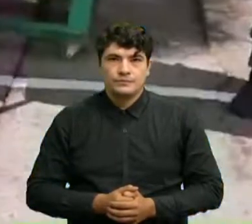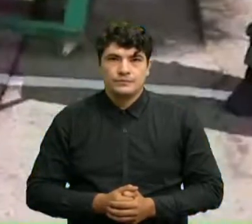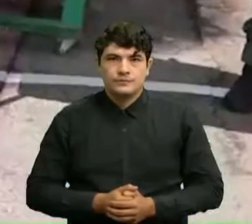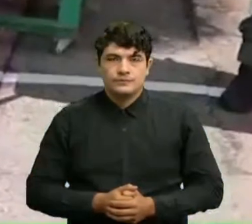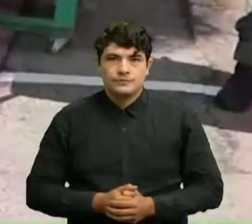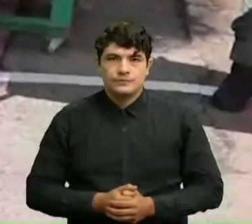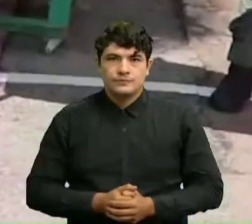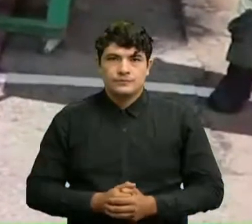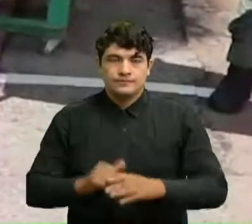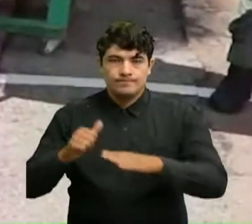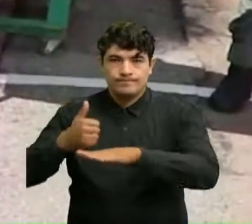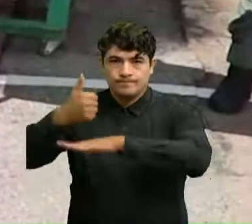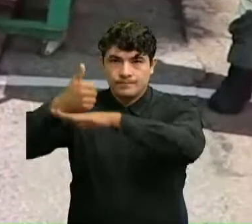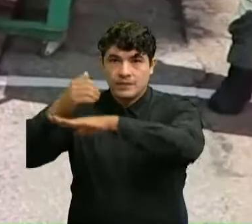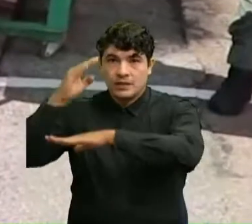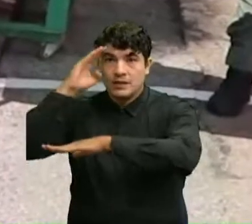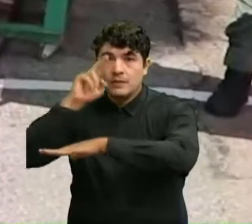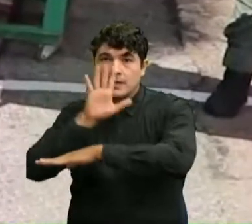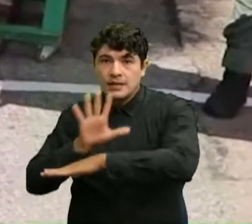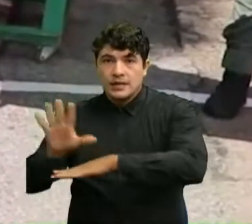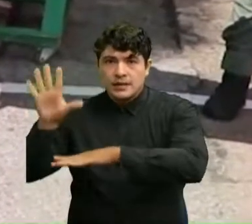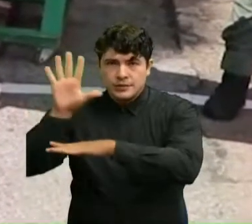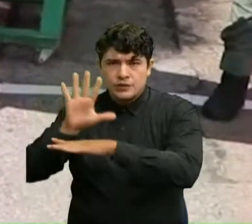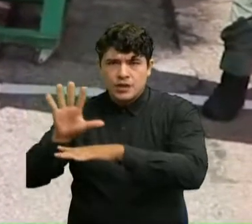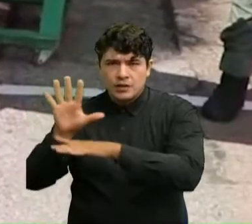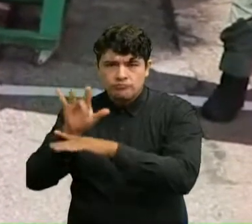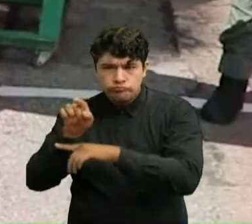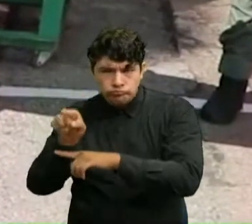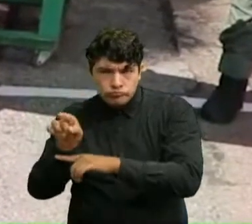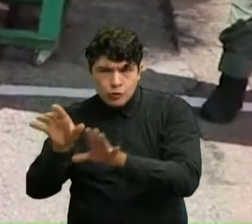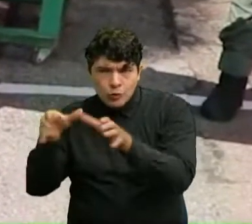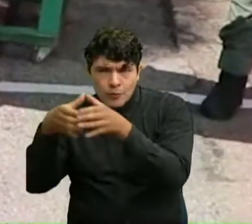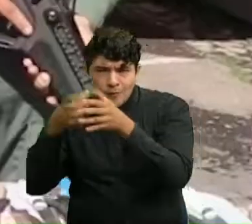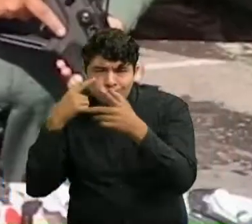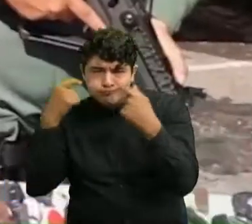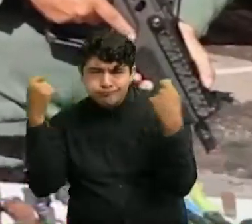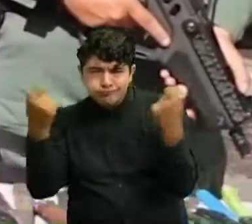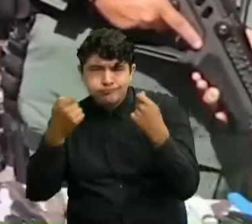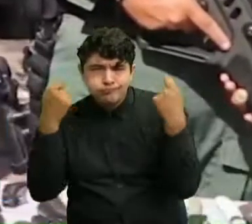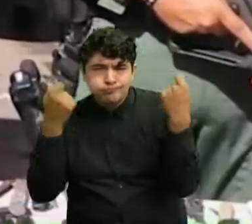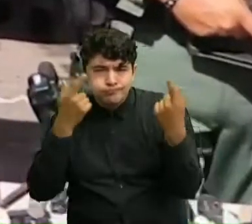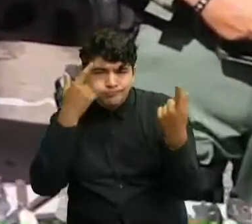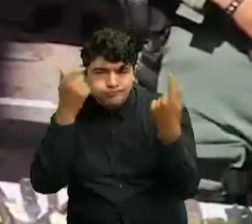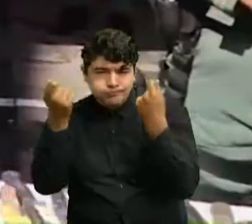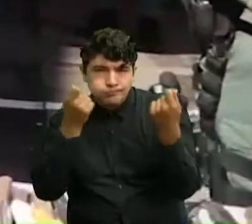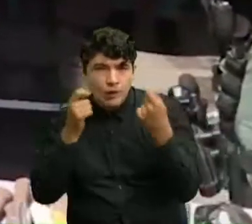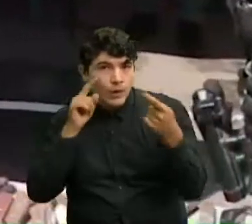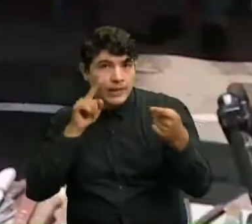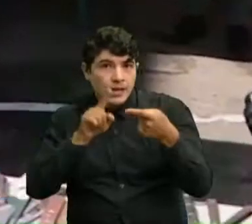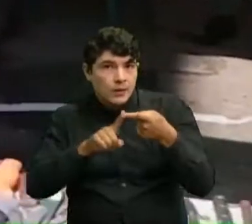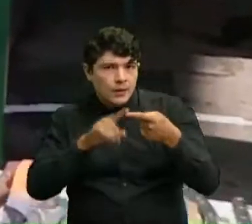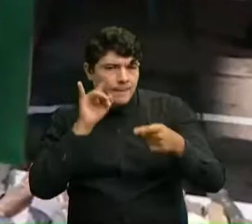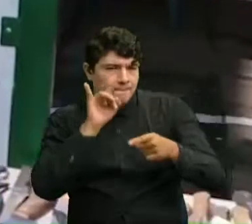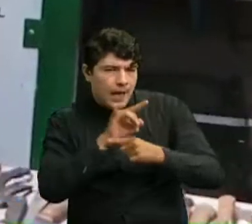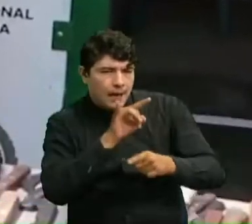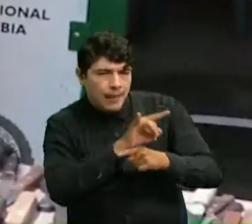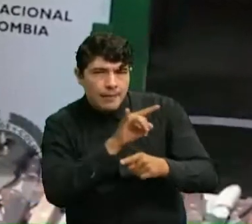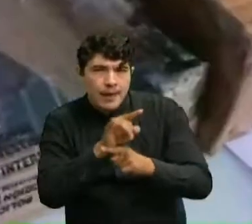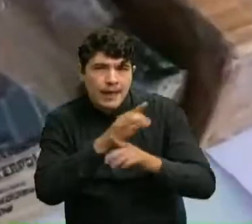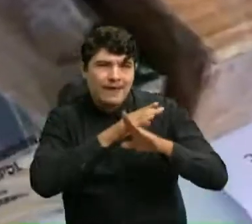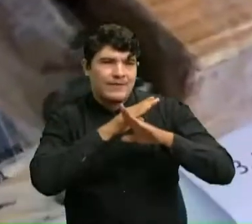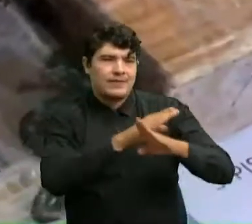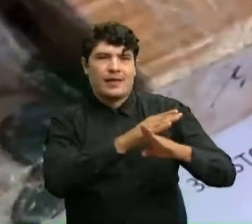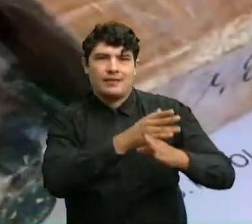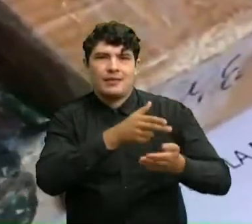El comando de la Policía Metropolitana de Bucaramanga viene desplegando una estrategia que consiste en sacar de las calles las armas de fuego y cortopunzantes. En lo que